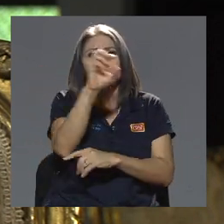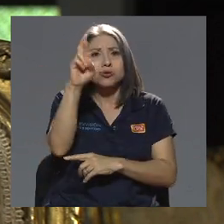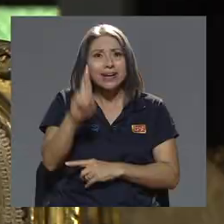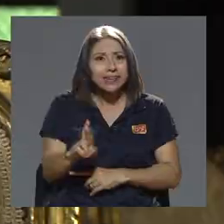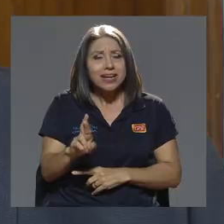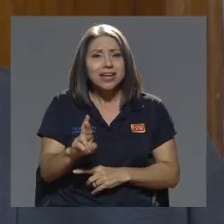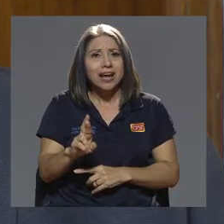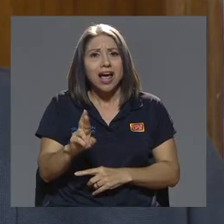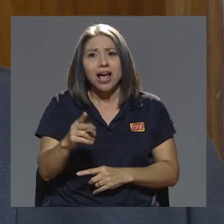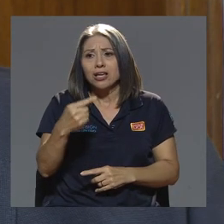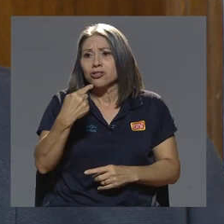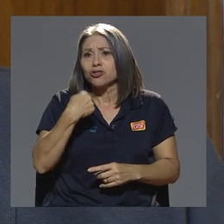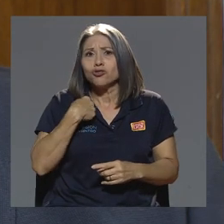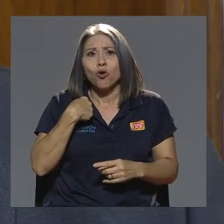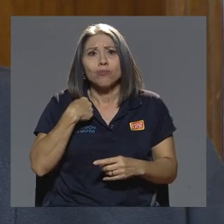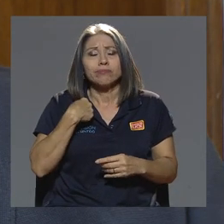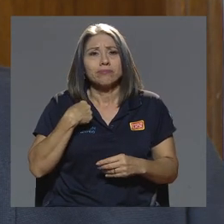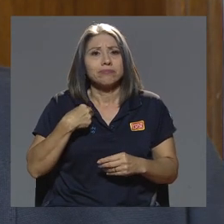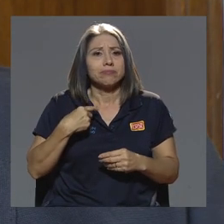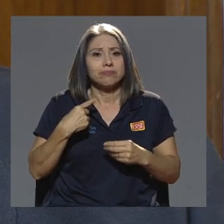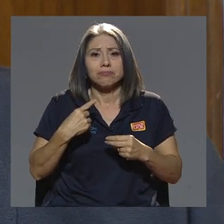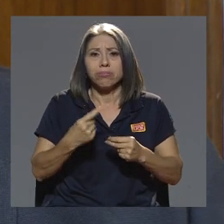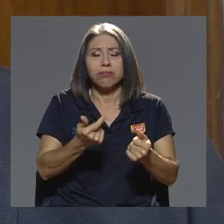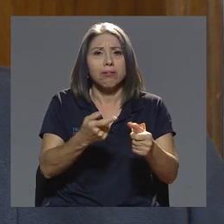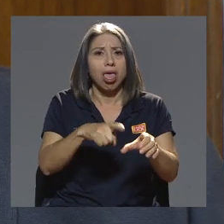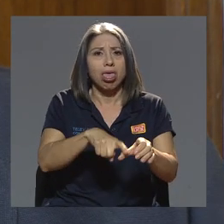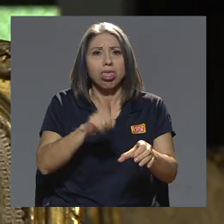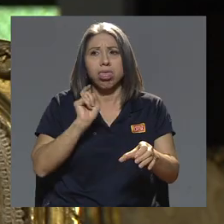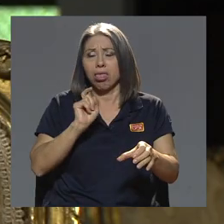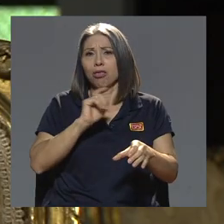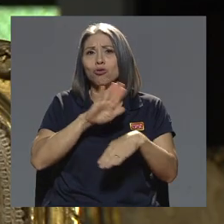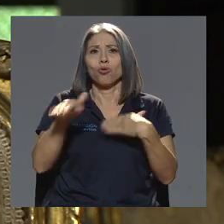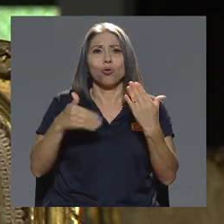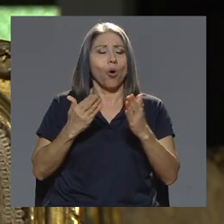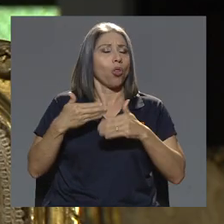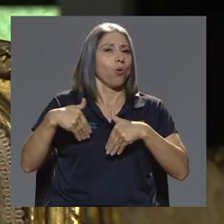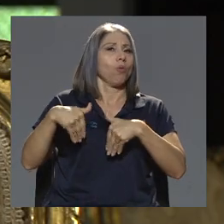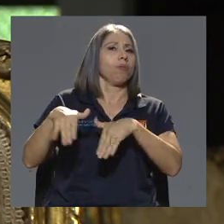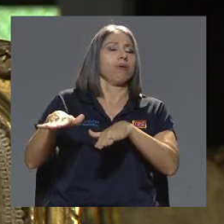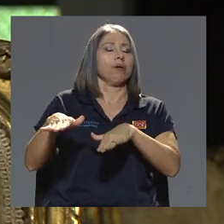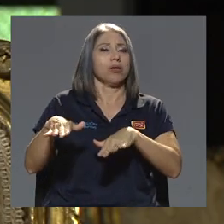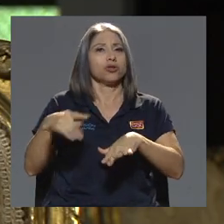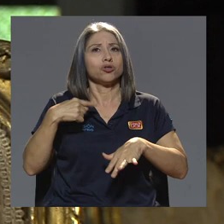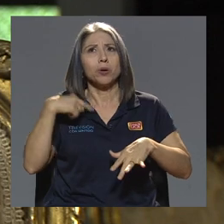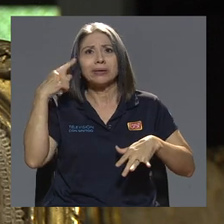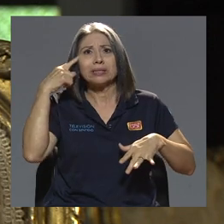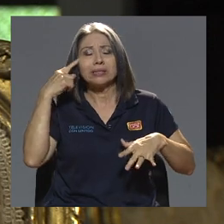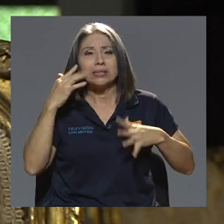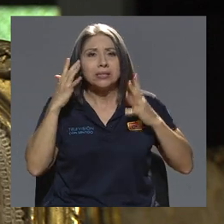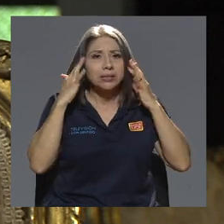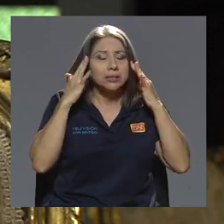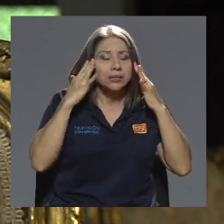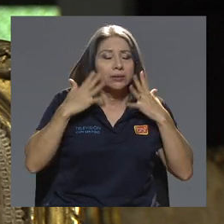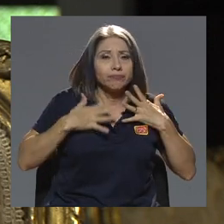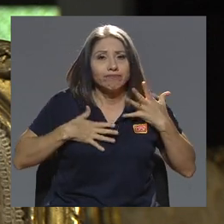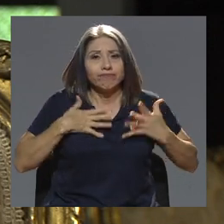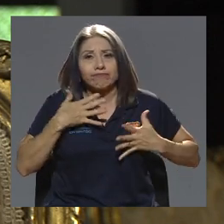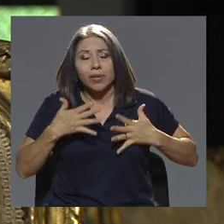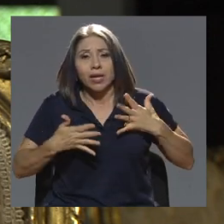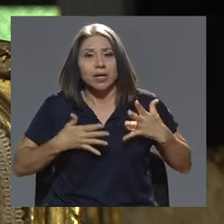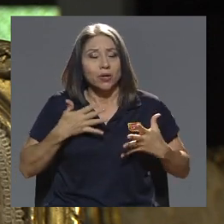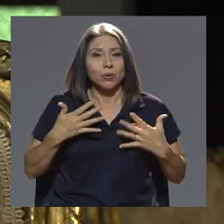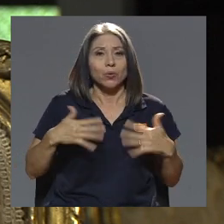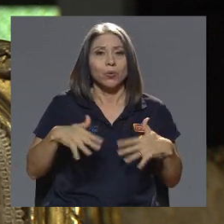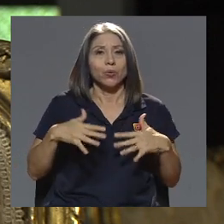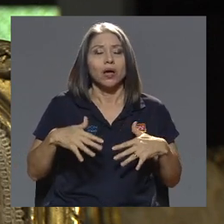todo de un día para otro. Realmente me entró una angustia muy grande. Y